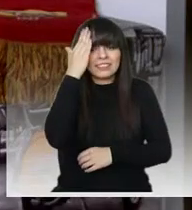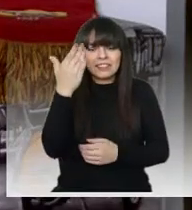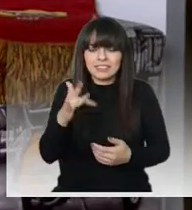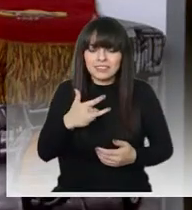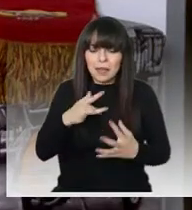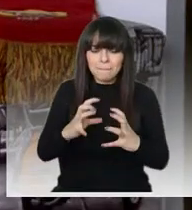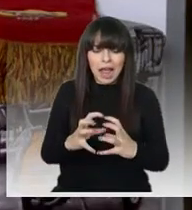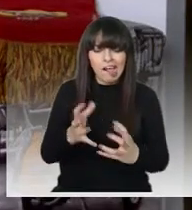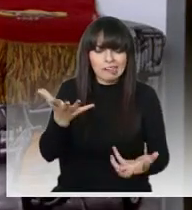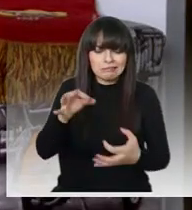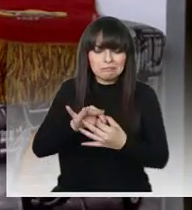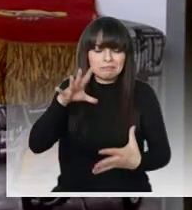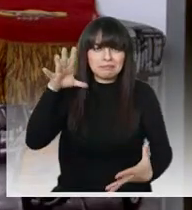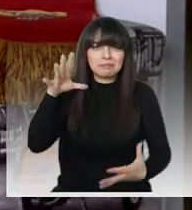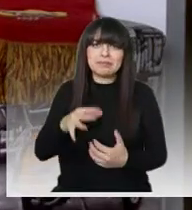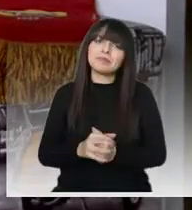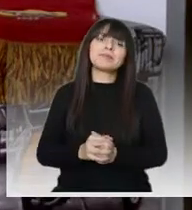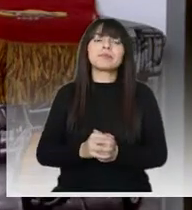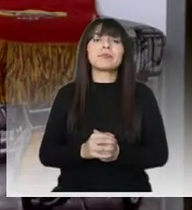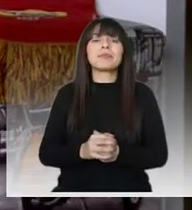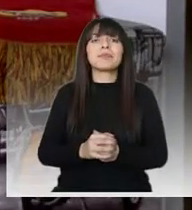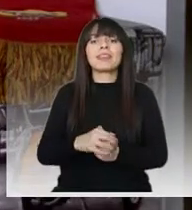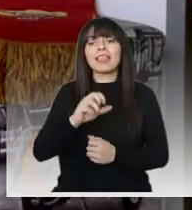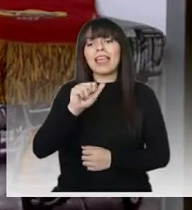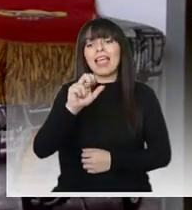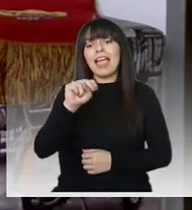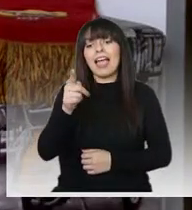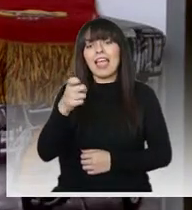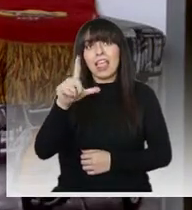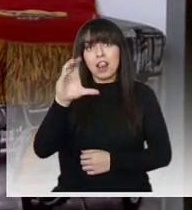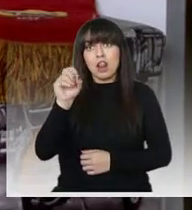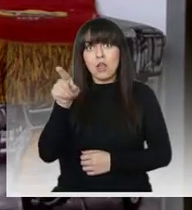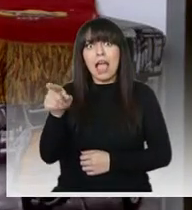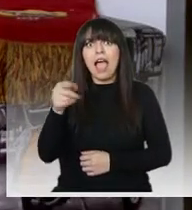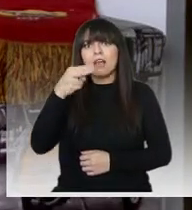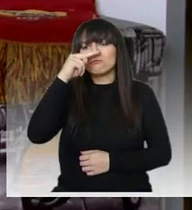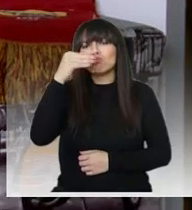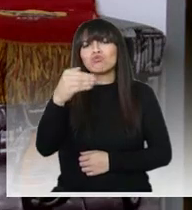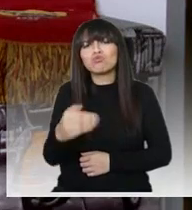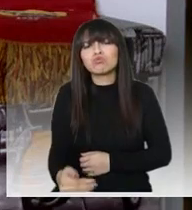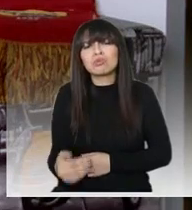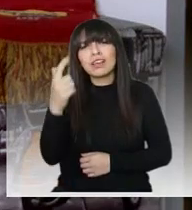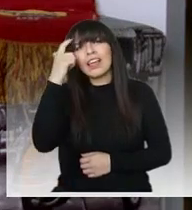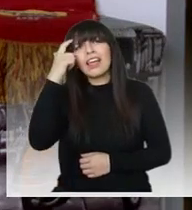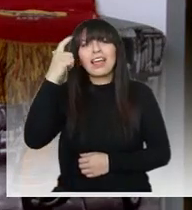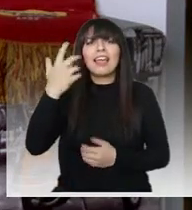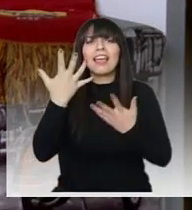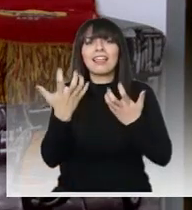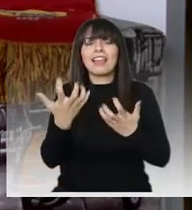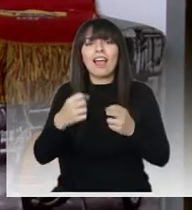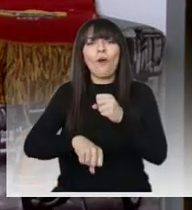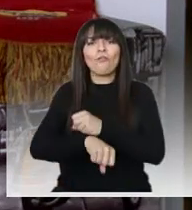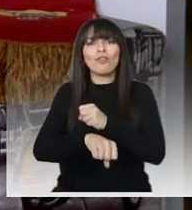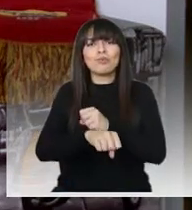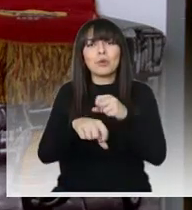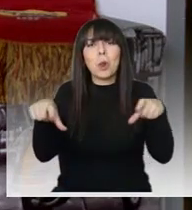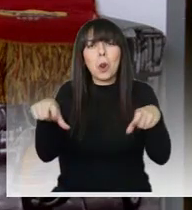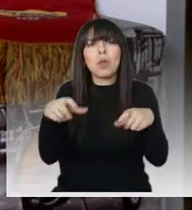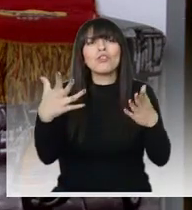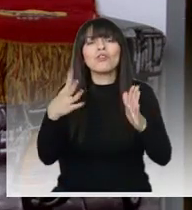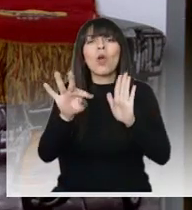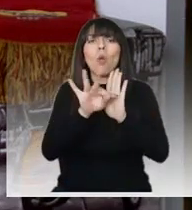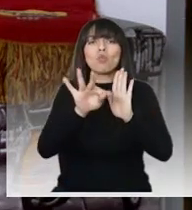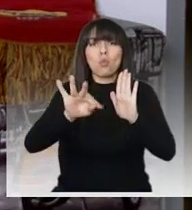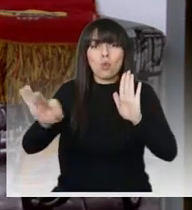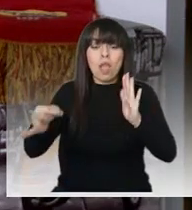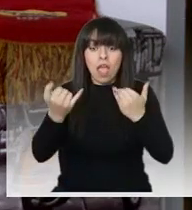Ángel Otcaro empezó a potenciar su amor por el futsal en las canchas del barrio Tunjuelito. Hoy, a sus 30 años, es uno de los